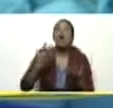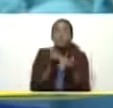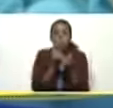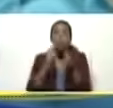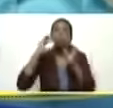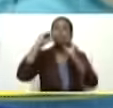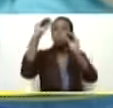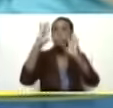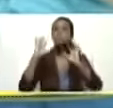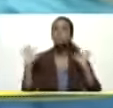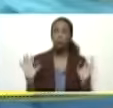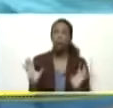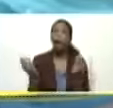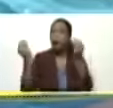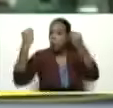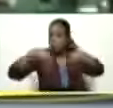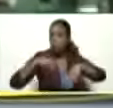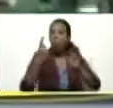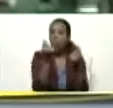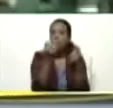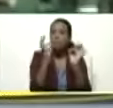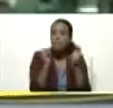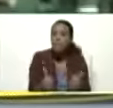precio, a buen precio.